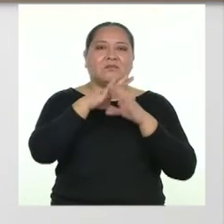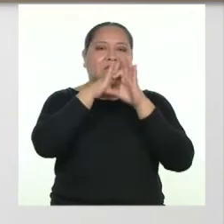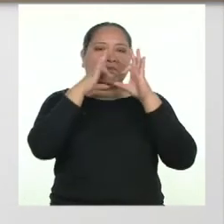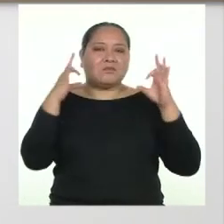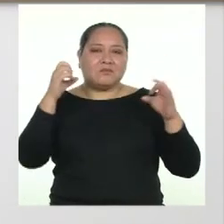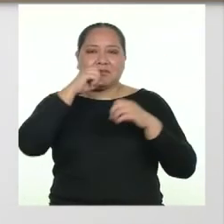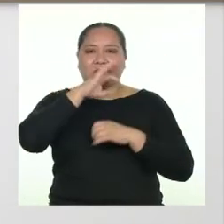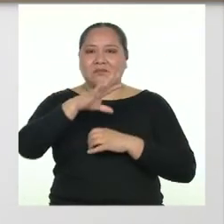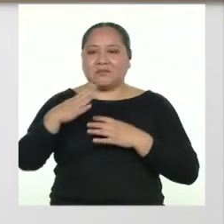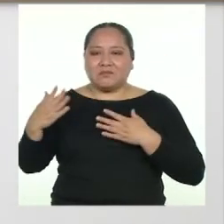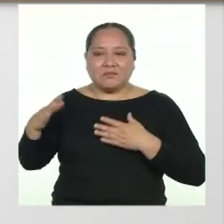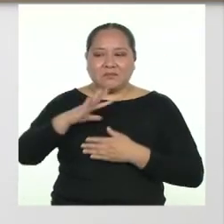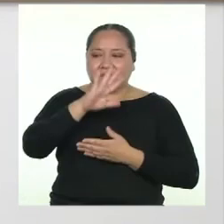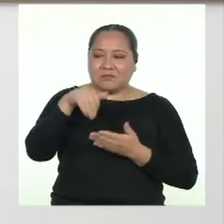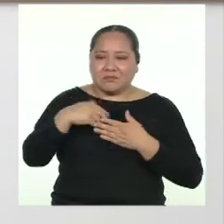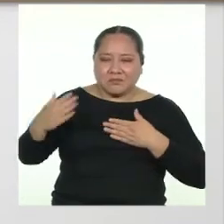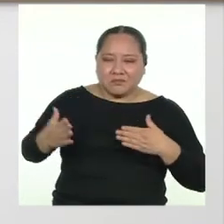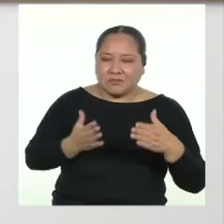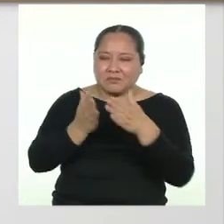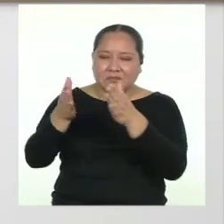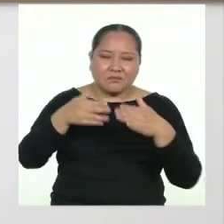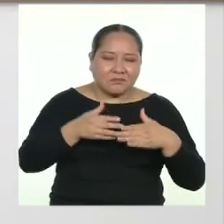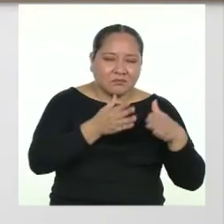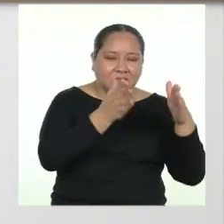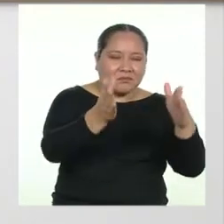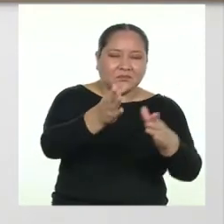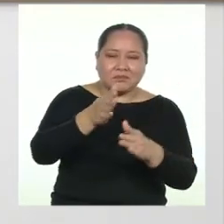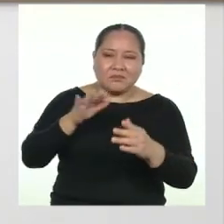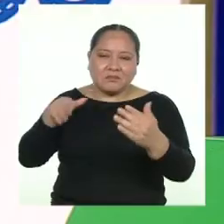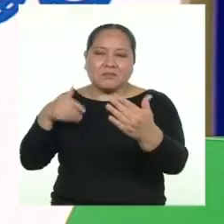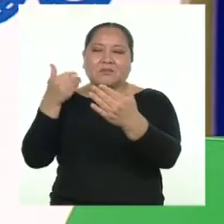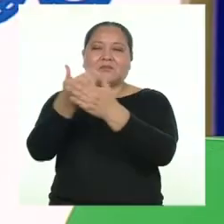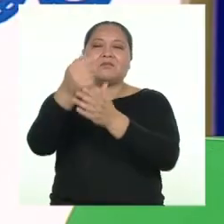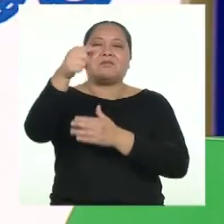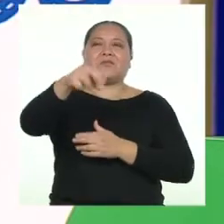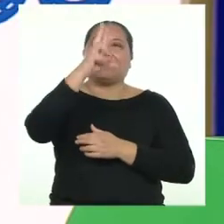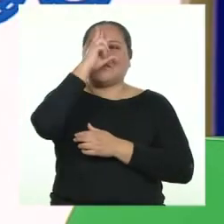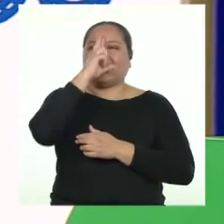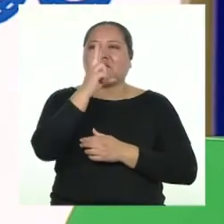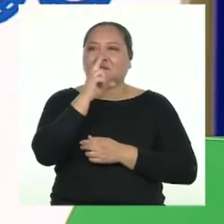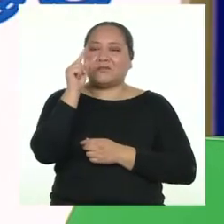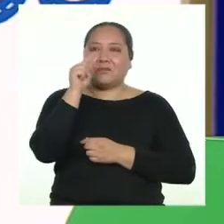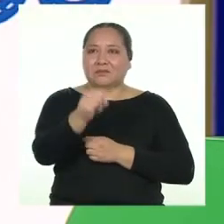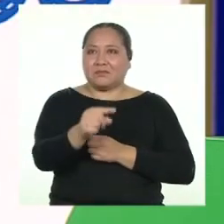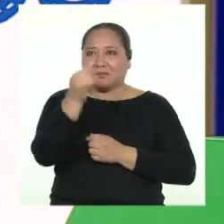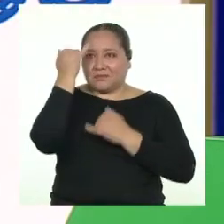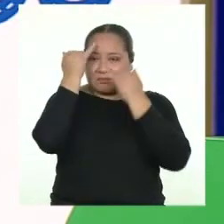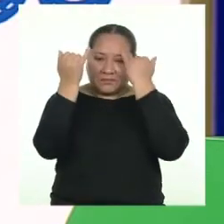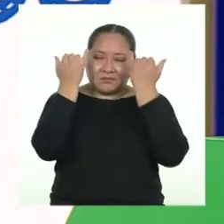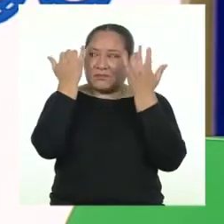dice que todos los caminos conducen a Roma. Llevando esa metáfora a